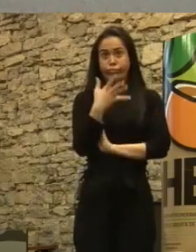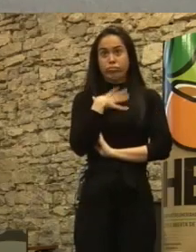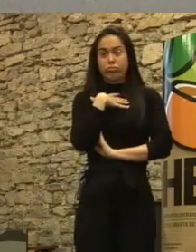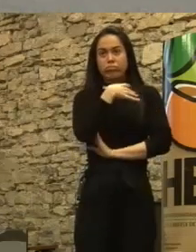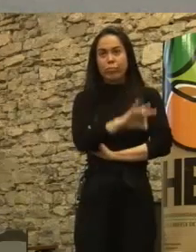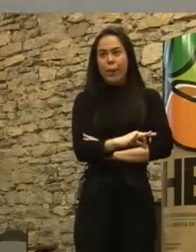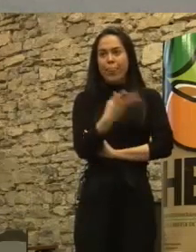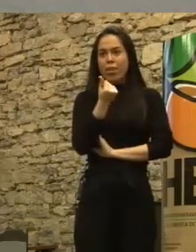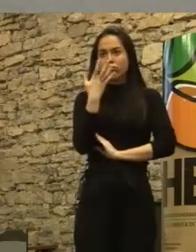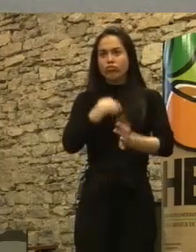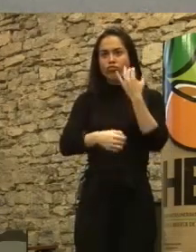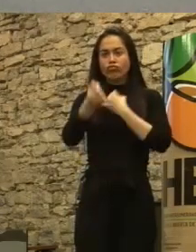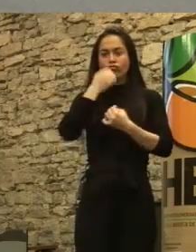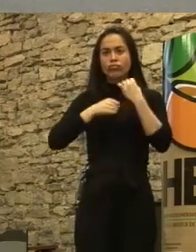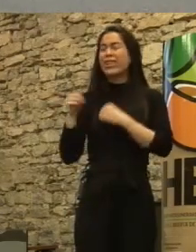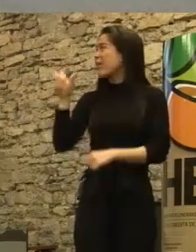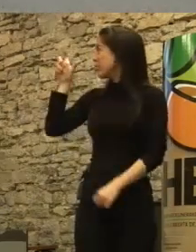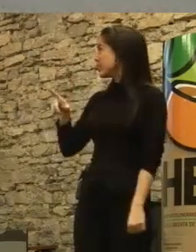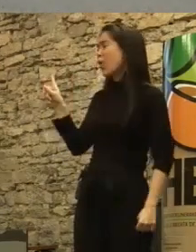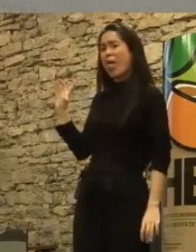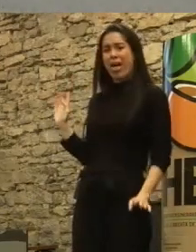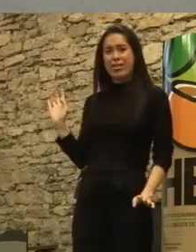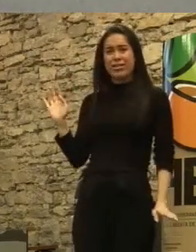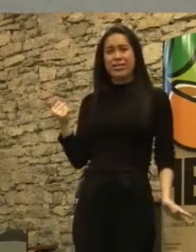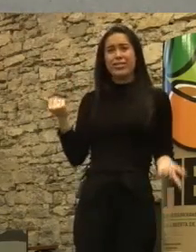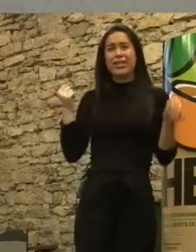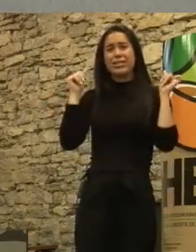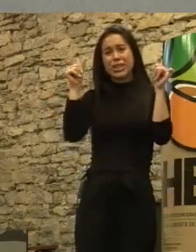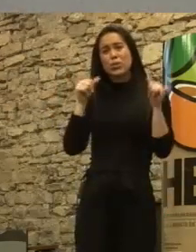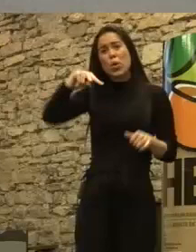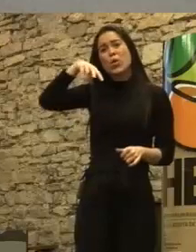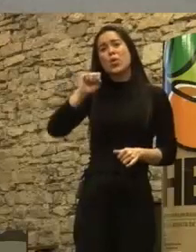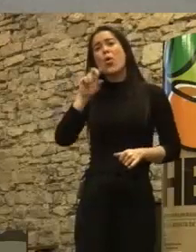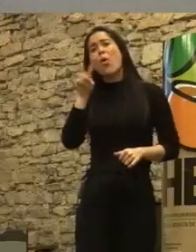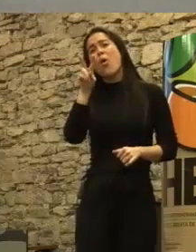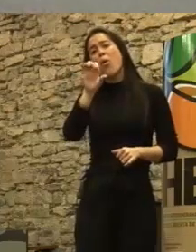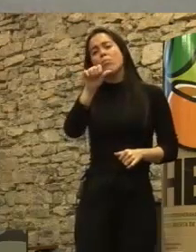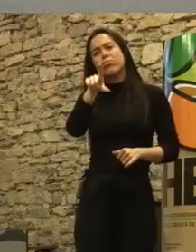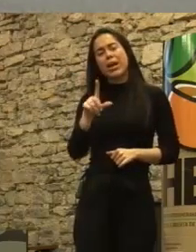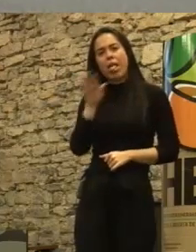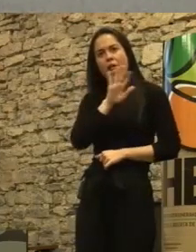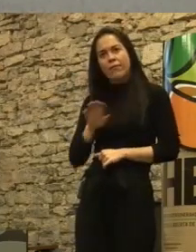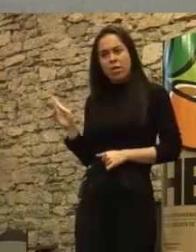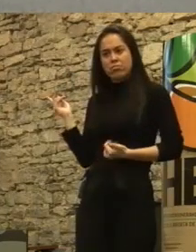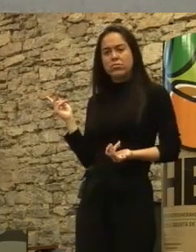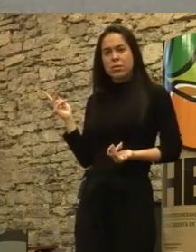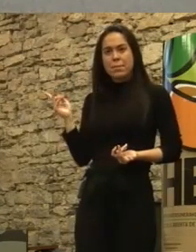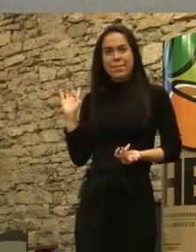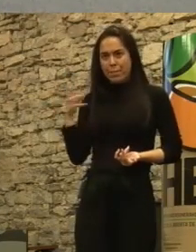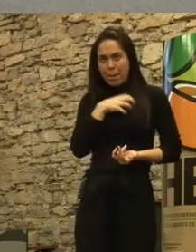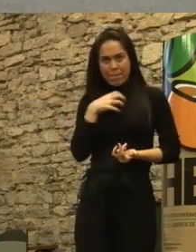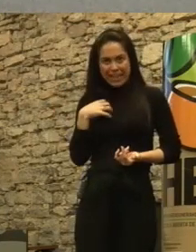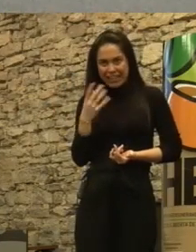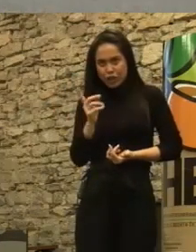persona reconocidísima, ha tenido un premio Nobel, el microcrédito es una innovación social de un emprendedor social, que no era banquero en